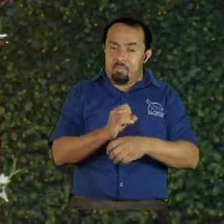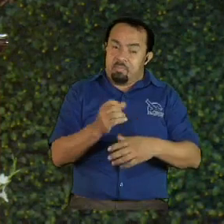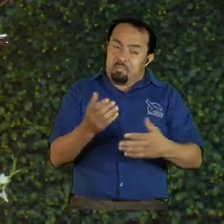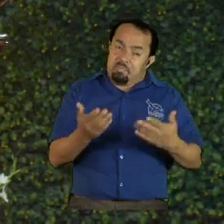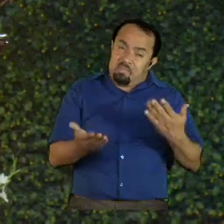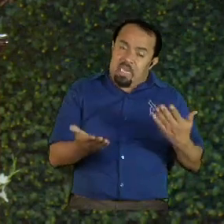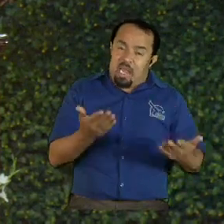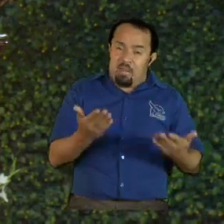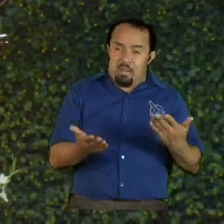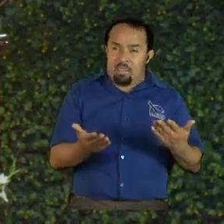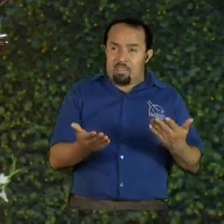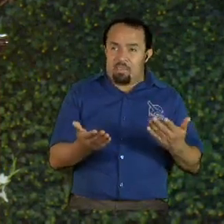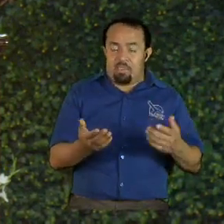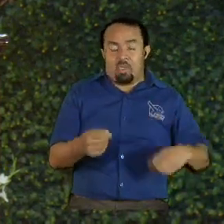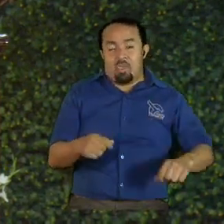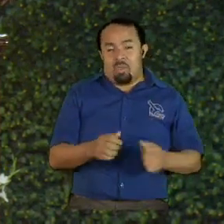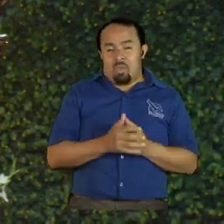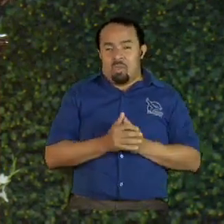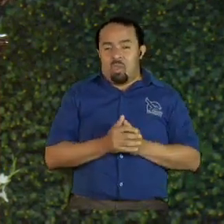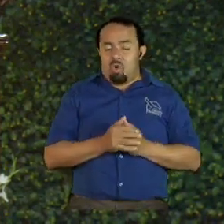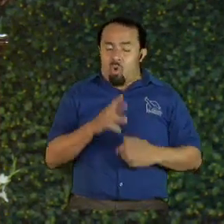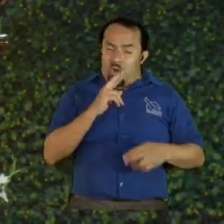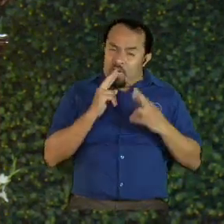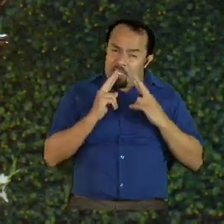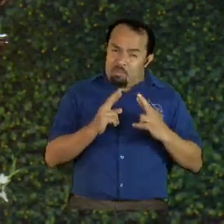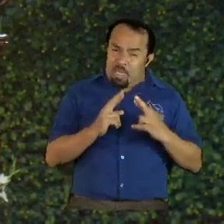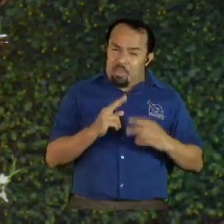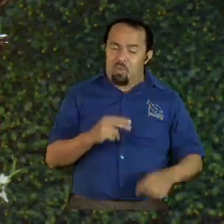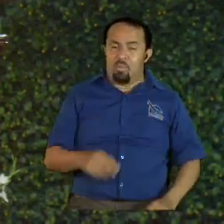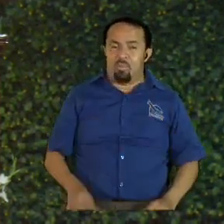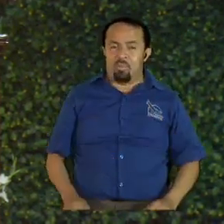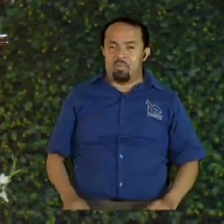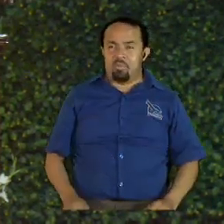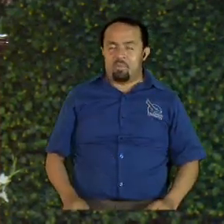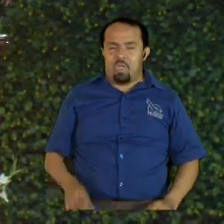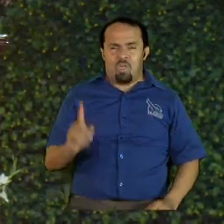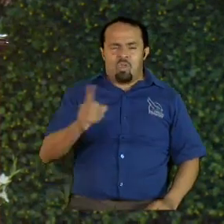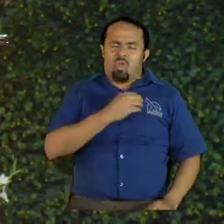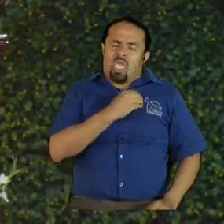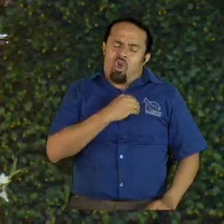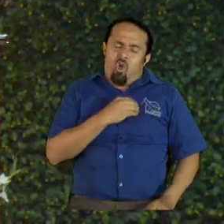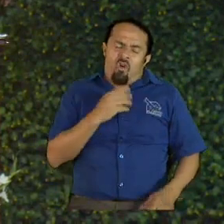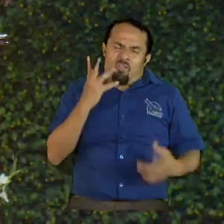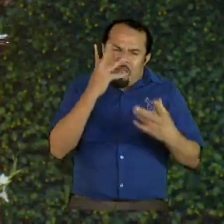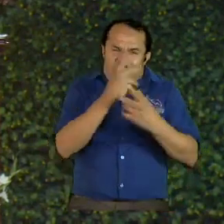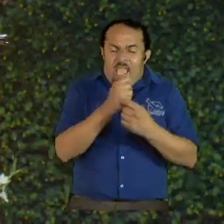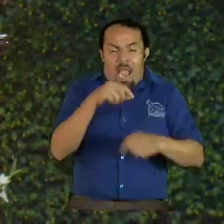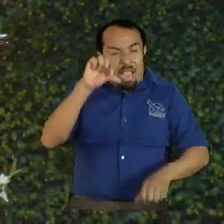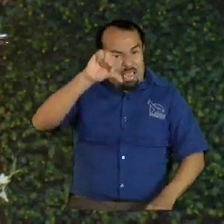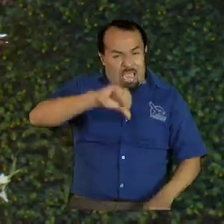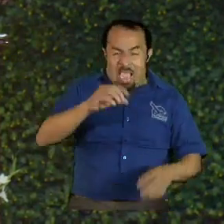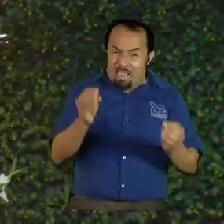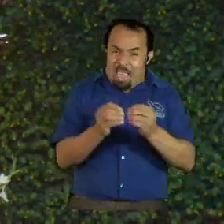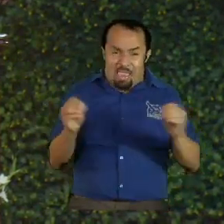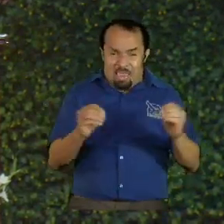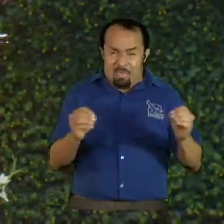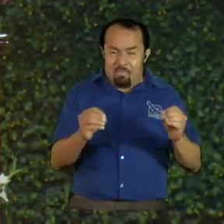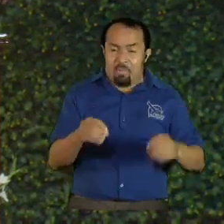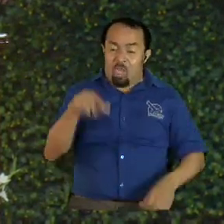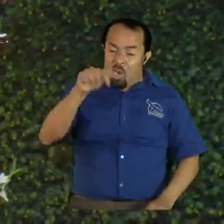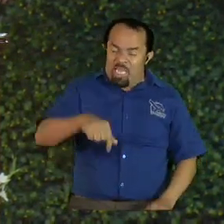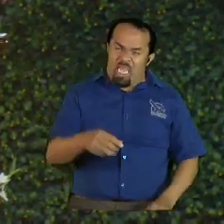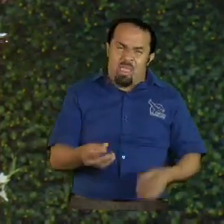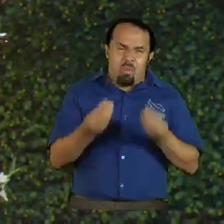pues con temor y temblor delante de Dios, mi propósito no es insultar a nadie, pero deben de haber un buen grupo de